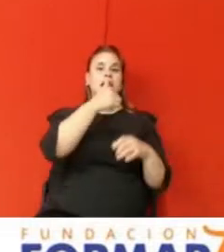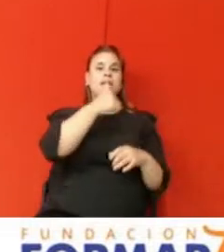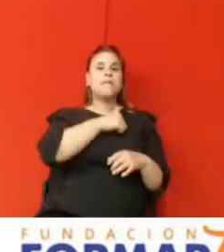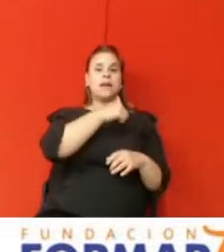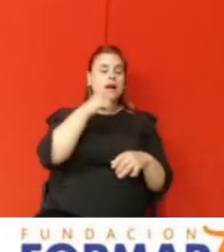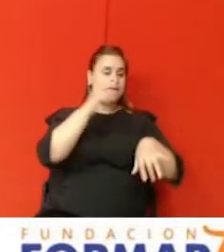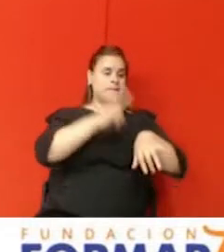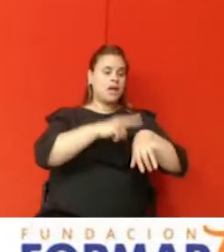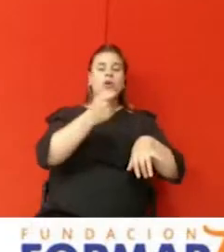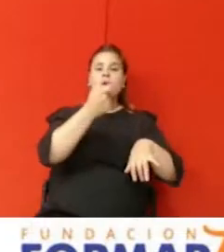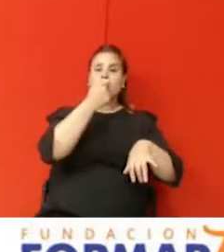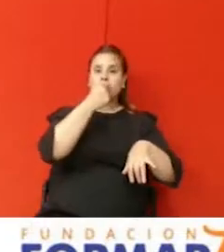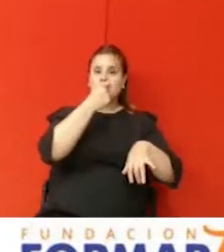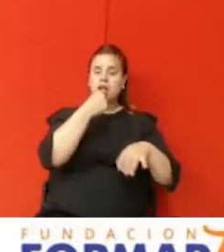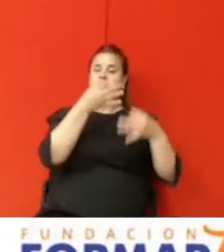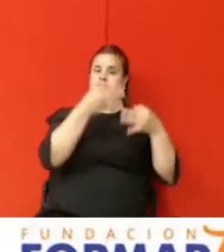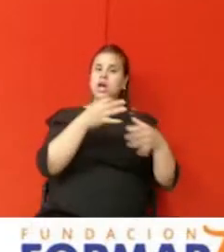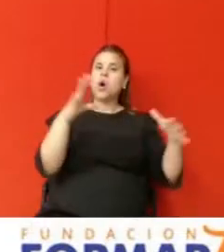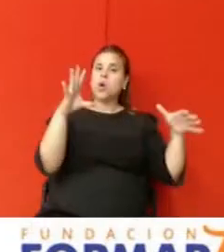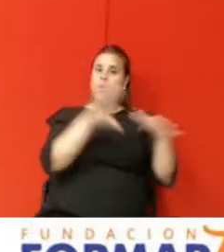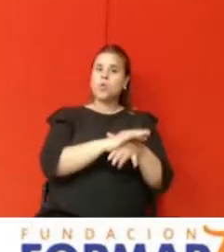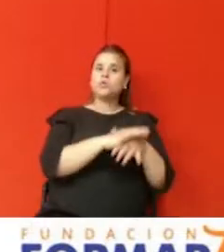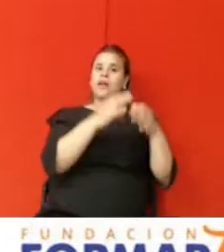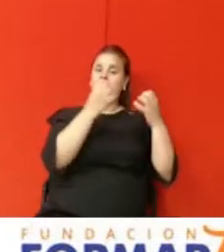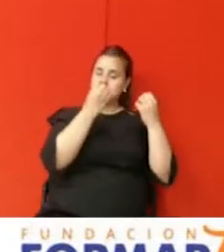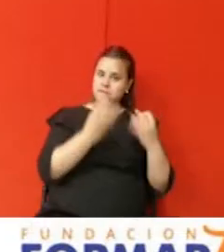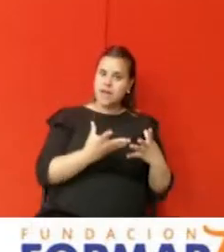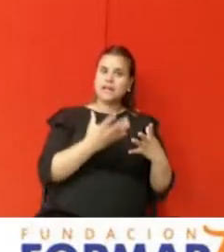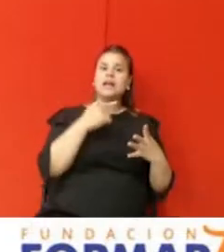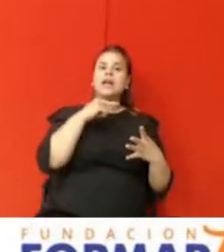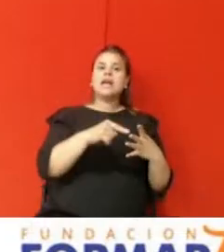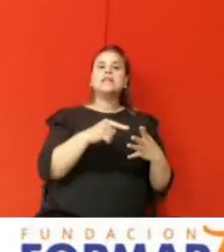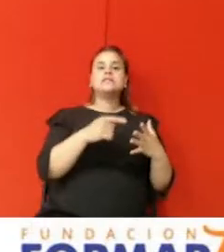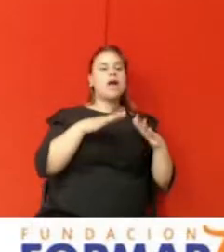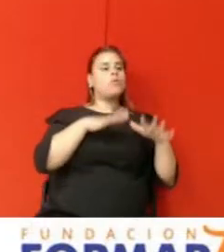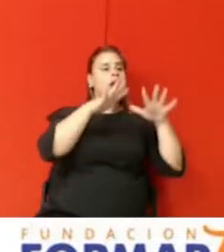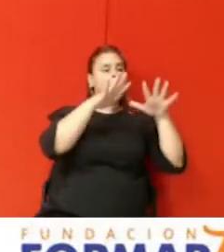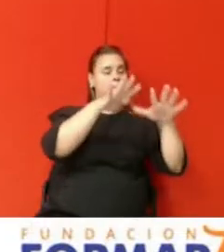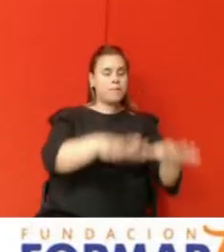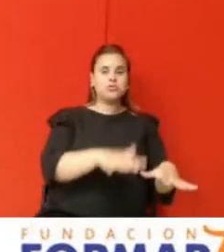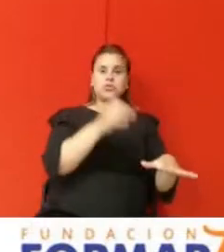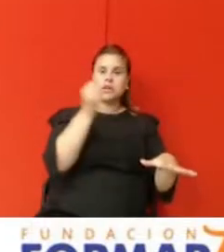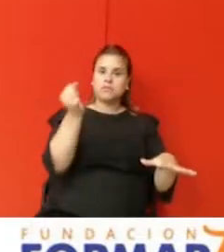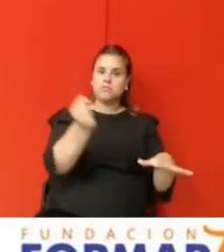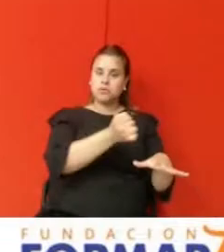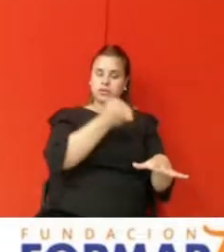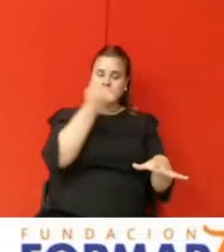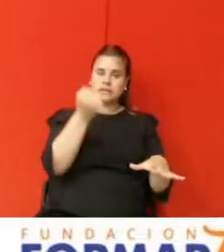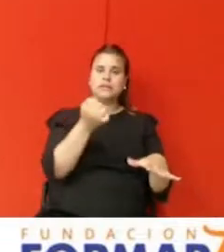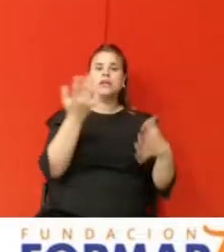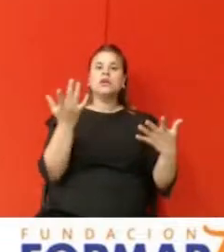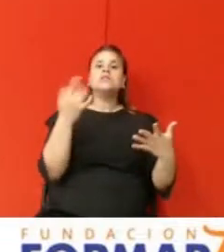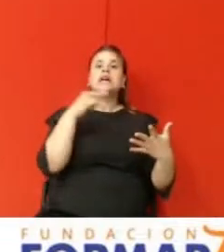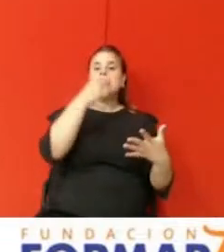medicamentos, a la hora prescrita han puesto mis medicamentos, nos brindan el apoyo necesario en el momento que lo requerimos y